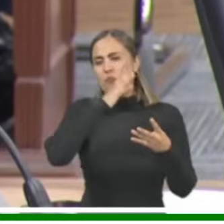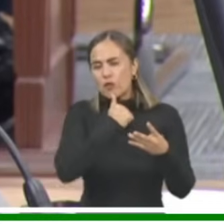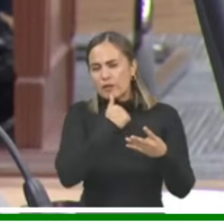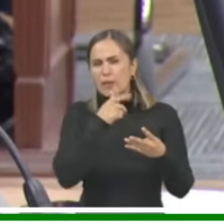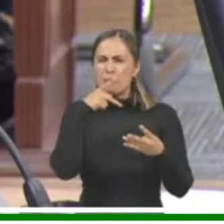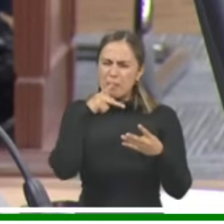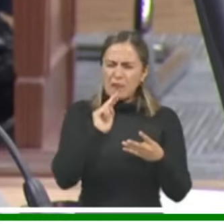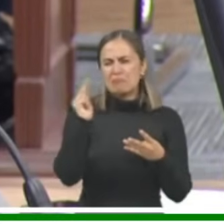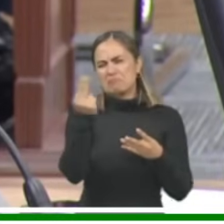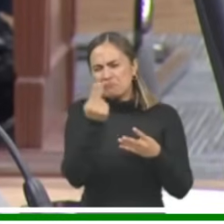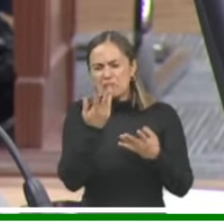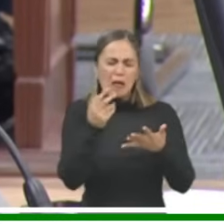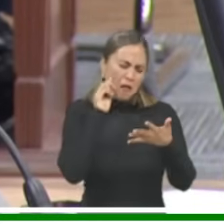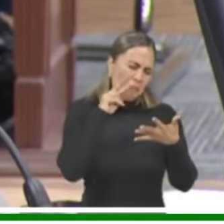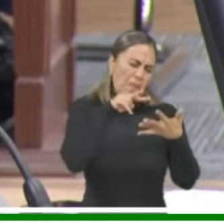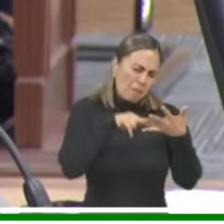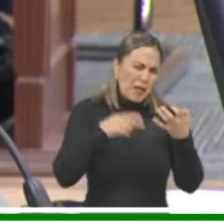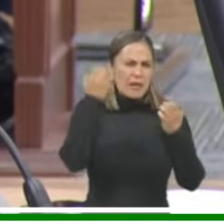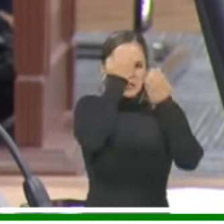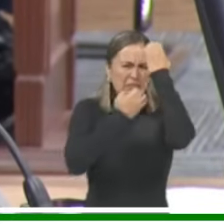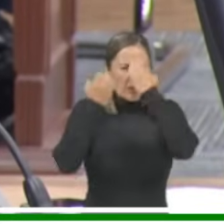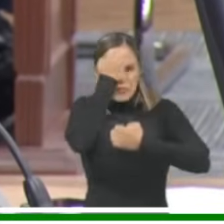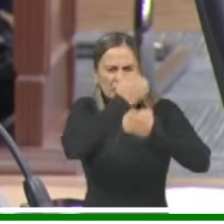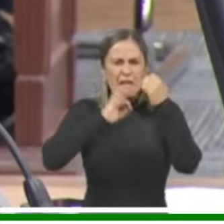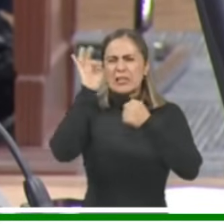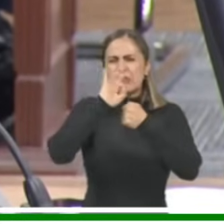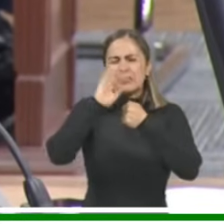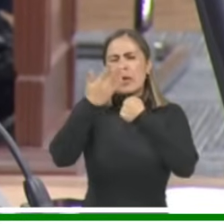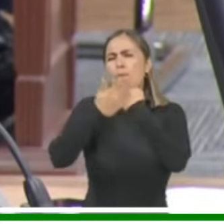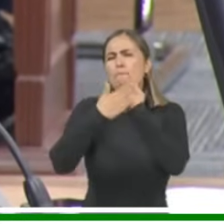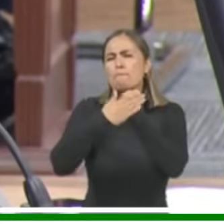a estudio para decisiones futuras. En cuanto al